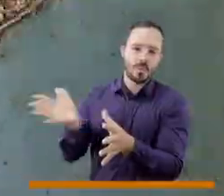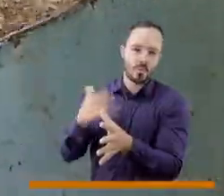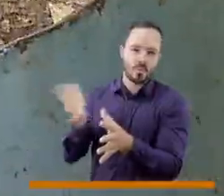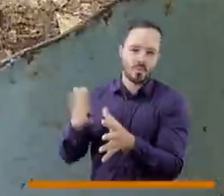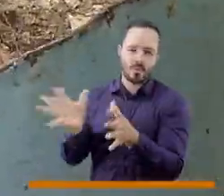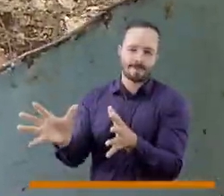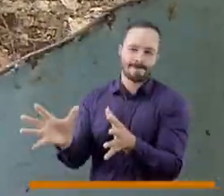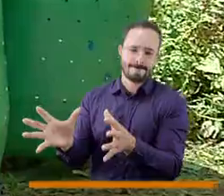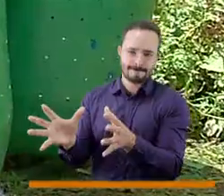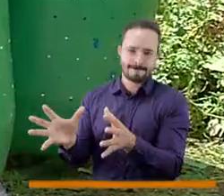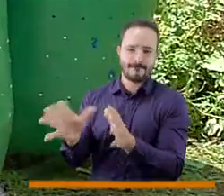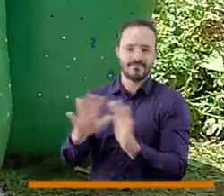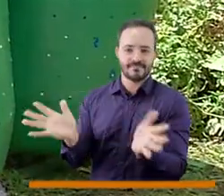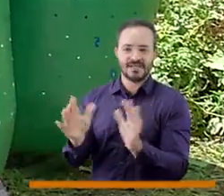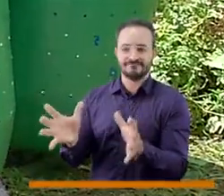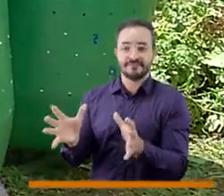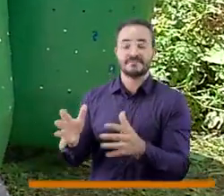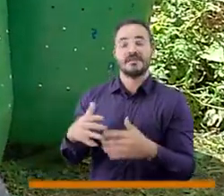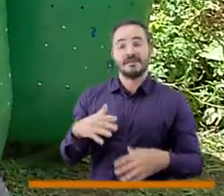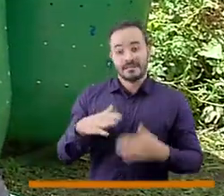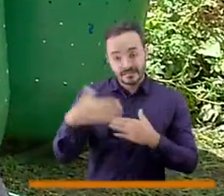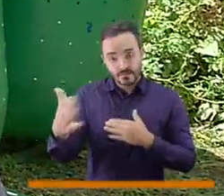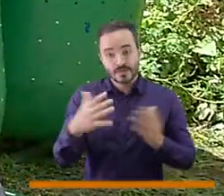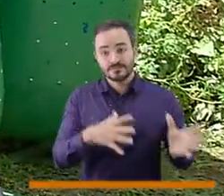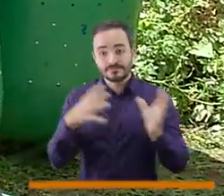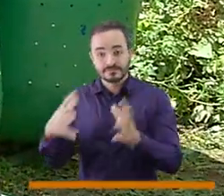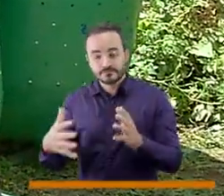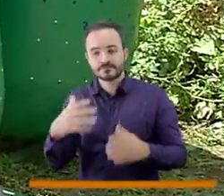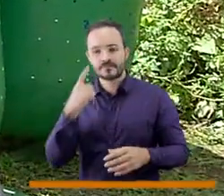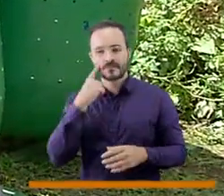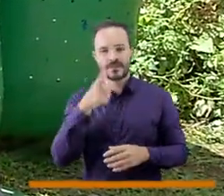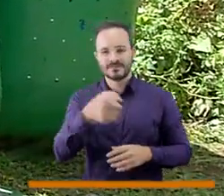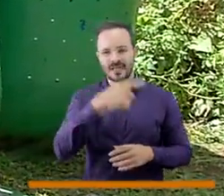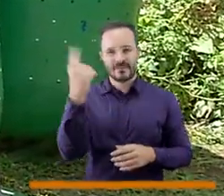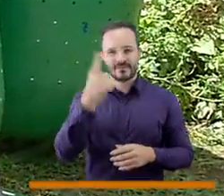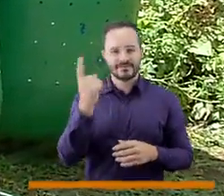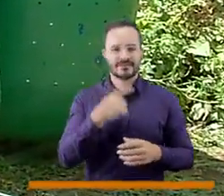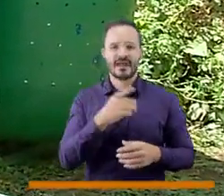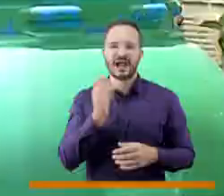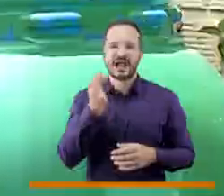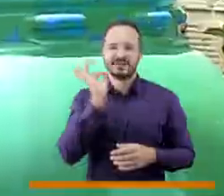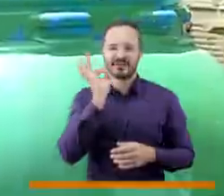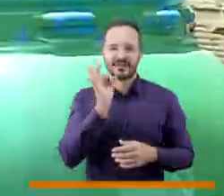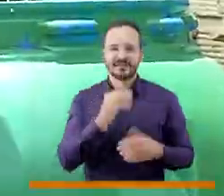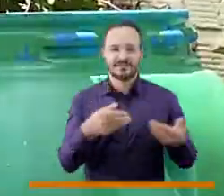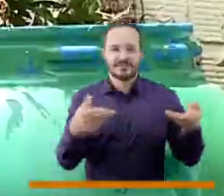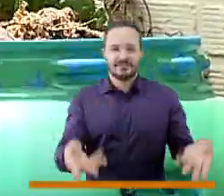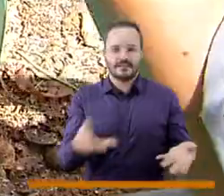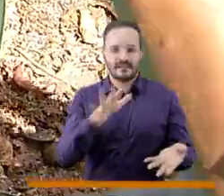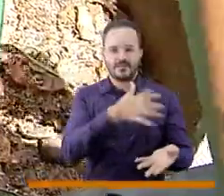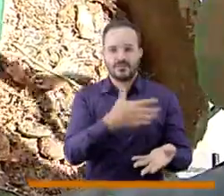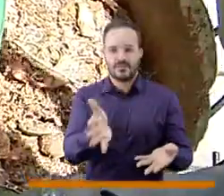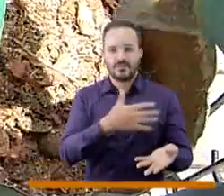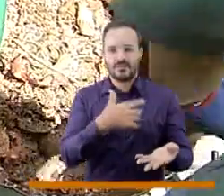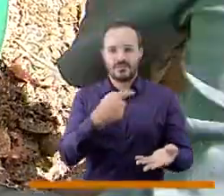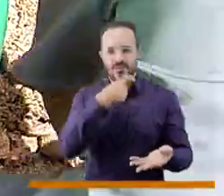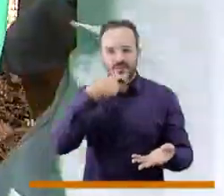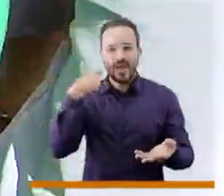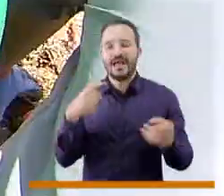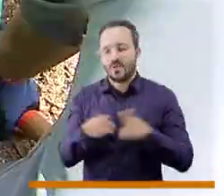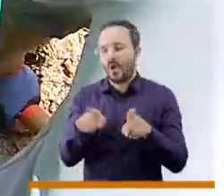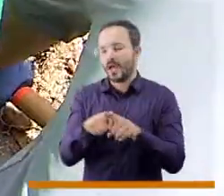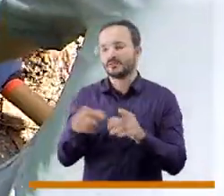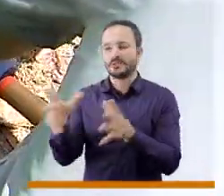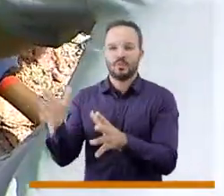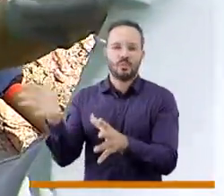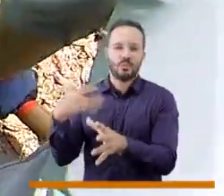y se asiente. Luego lo pasamos por unas zarandas similares a lo que hacemos con el secado del café. Luego de esto se queda otros días aireando y